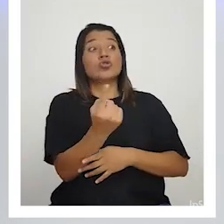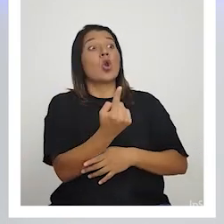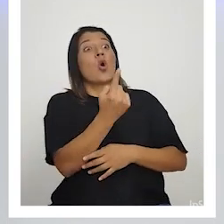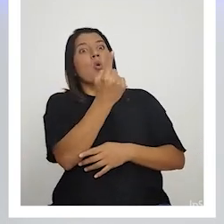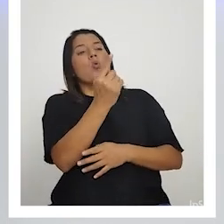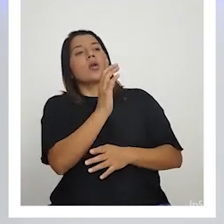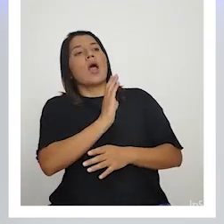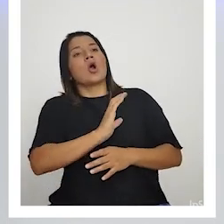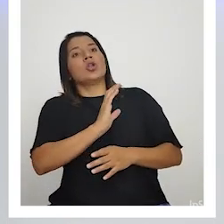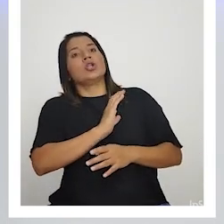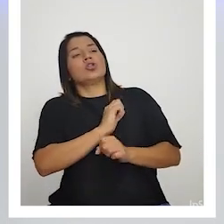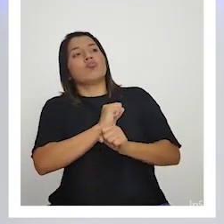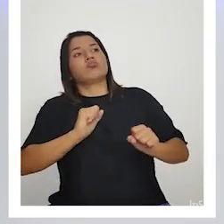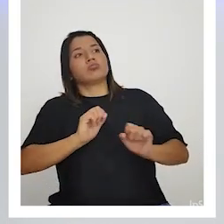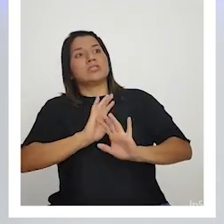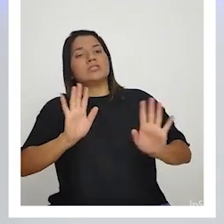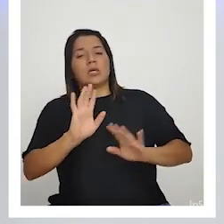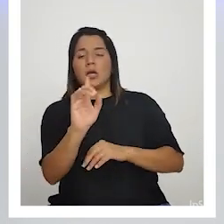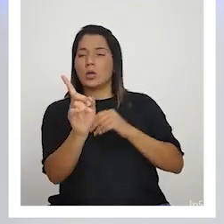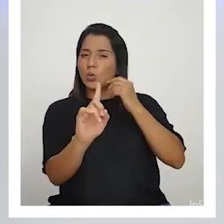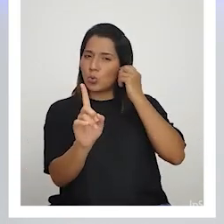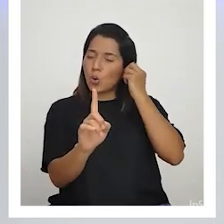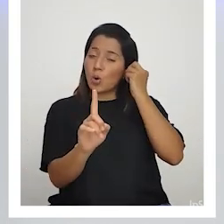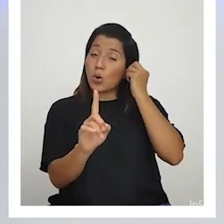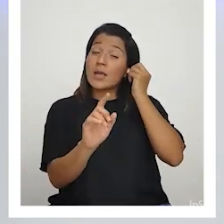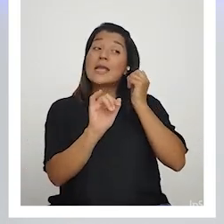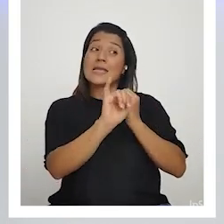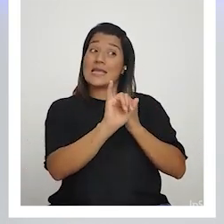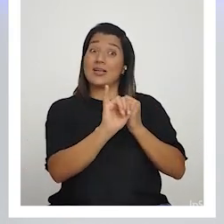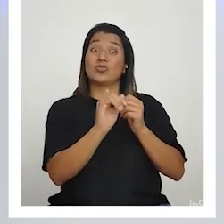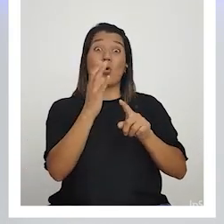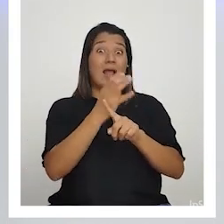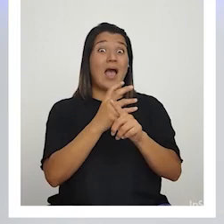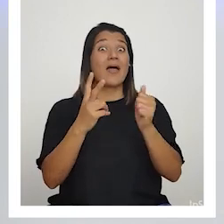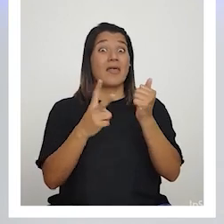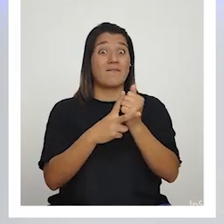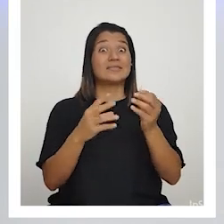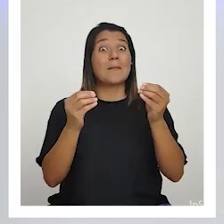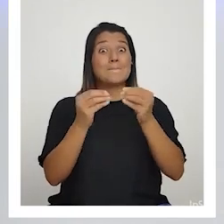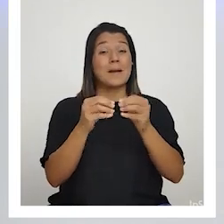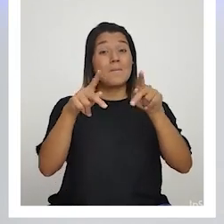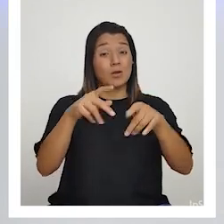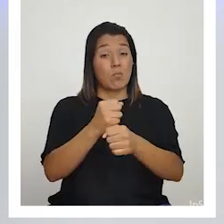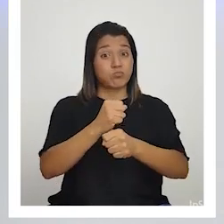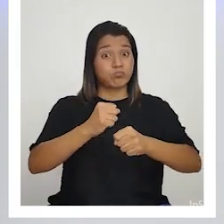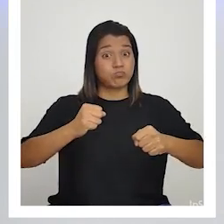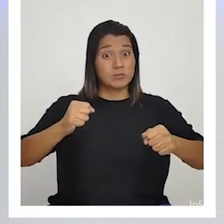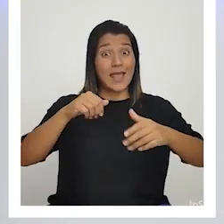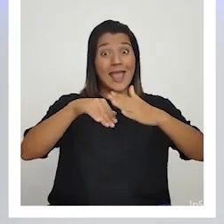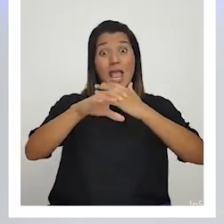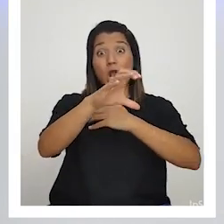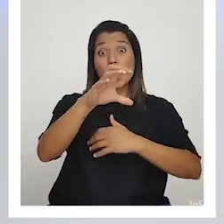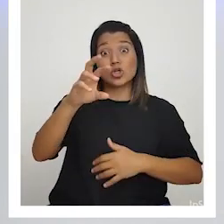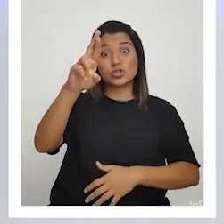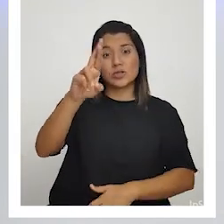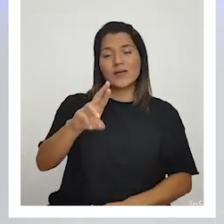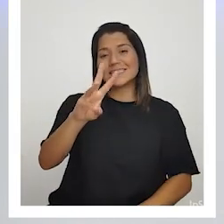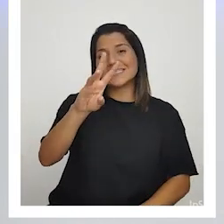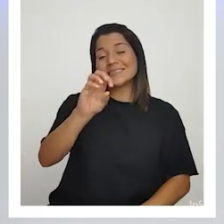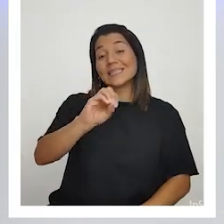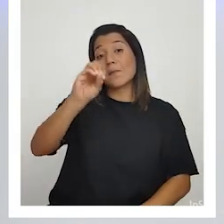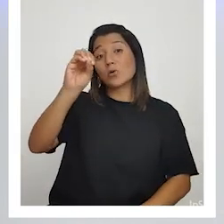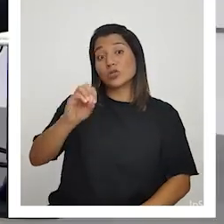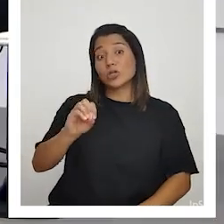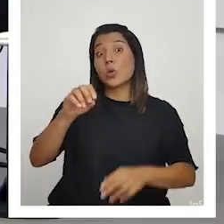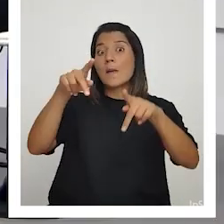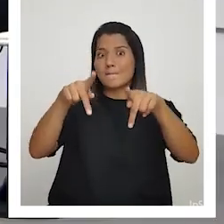que está acarreando y carcomiendo nuestra población, porque en Costa Rica ya el 60% de la población es obesa. Es que esa iba a